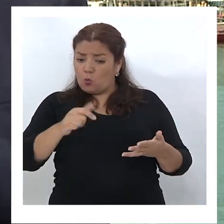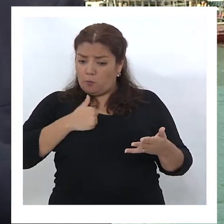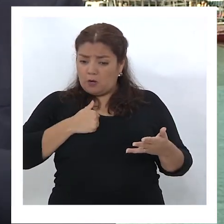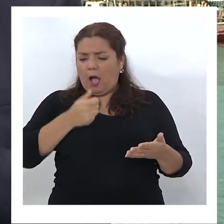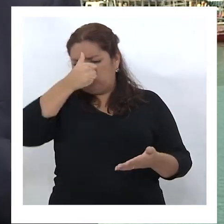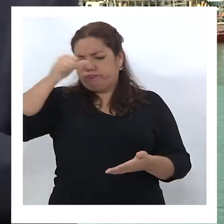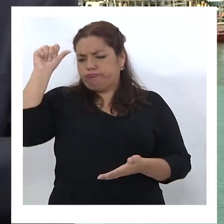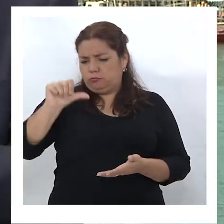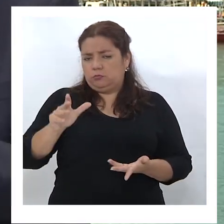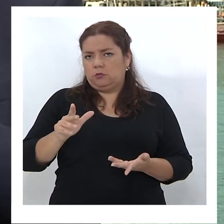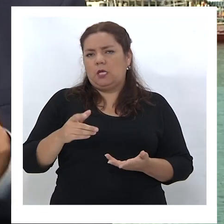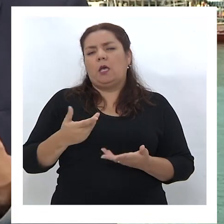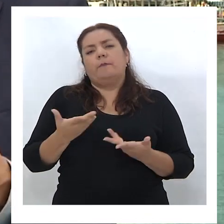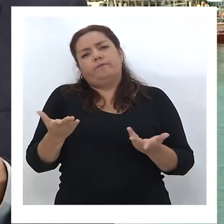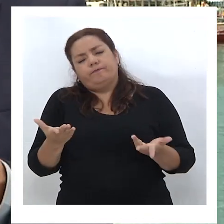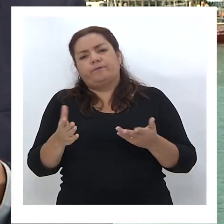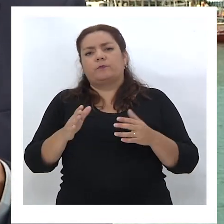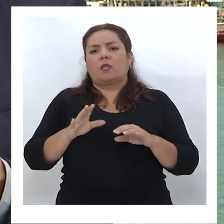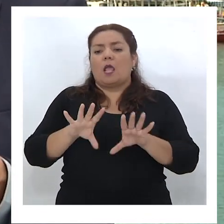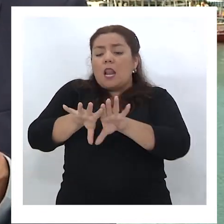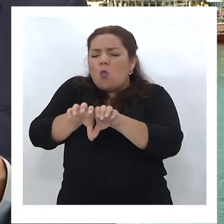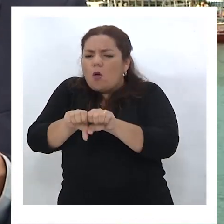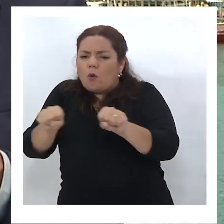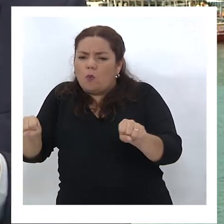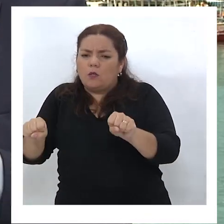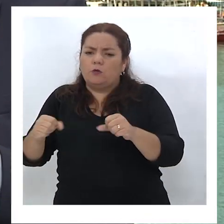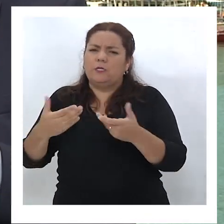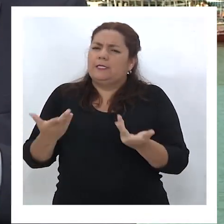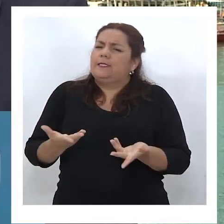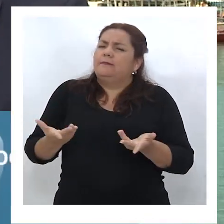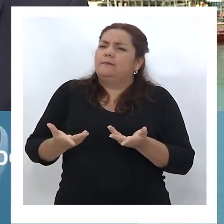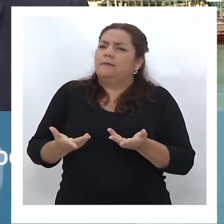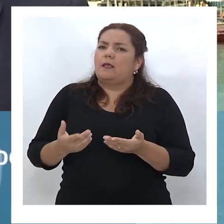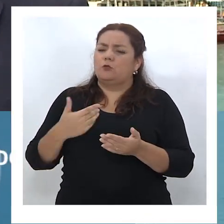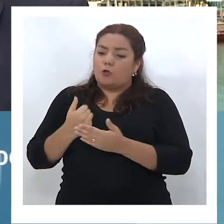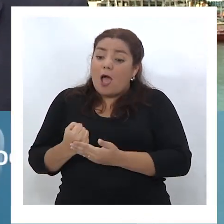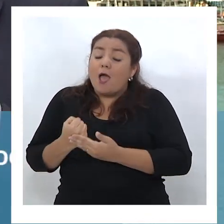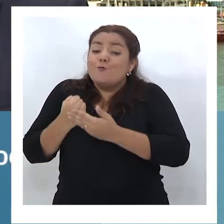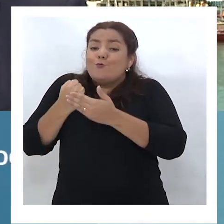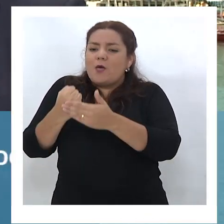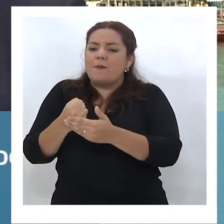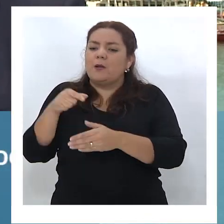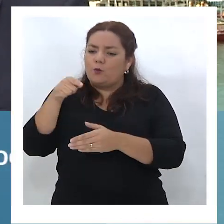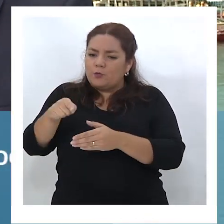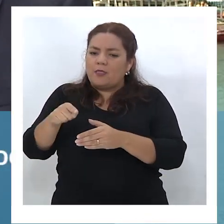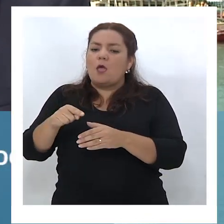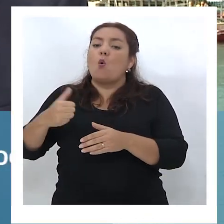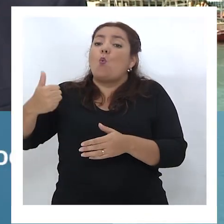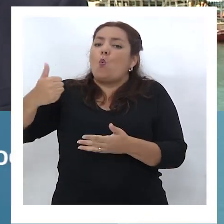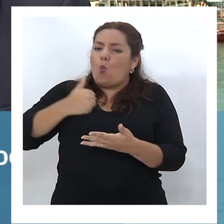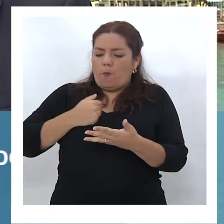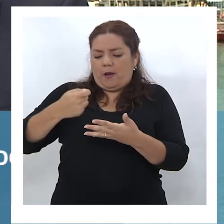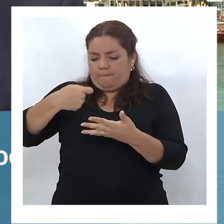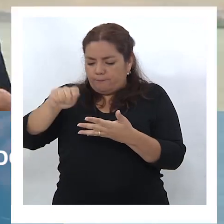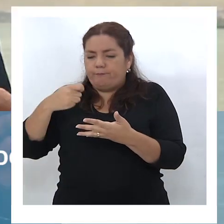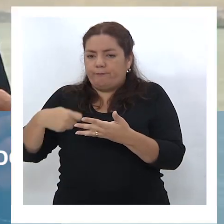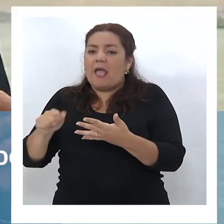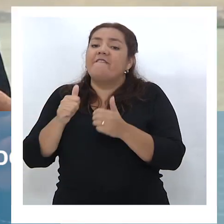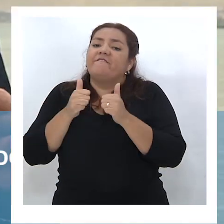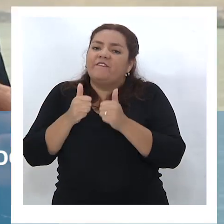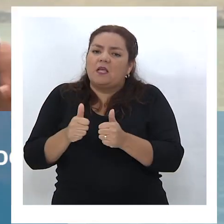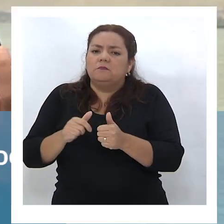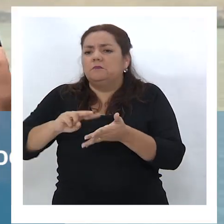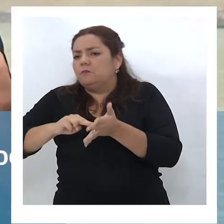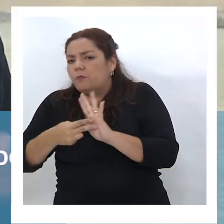veces necesidades o dificultades para cumplir la norma, y por lo tanto nosotros tenemos que ayudarle a llegar a esos estándares. Ahora, sí, estos acuerdos